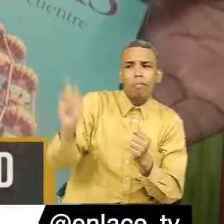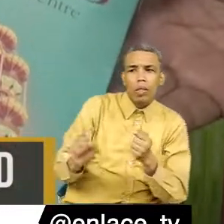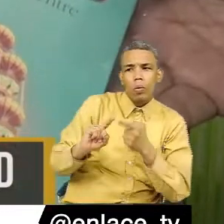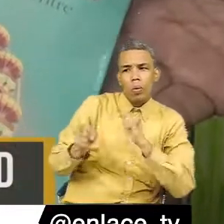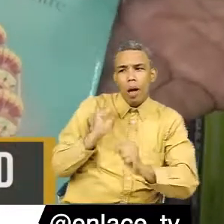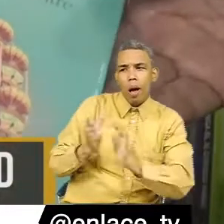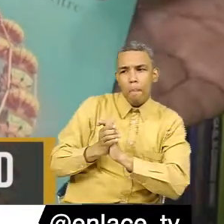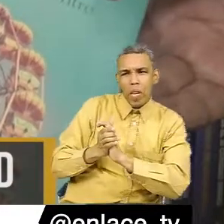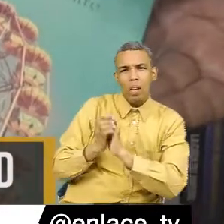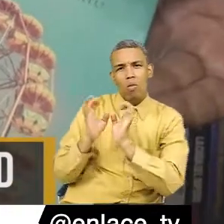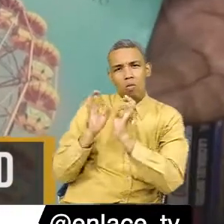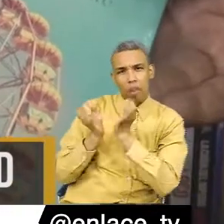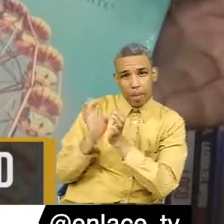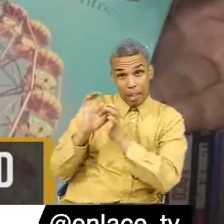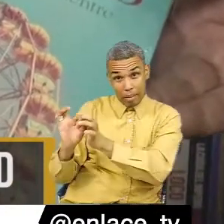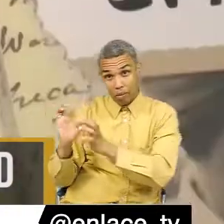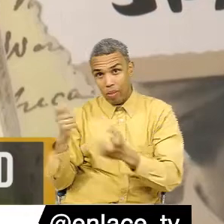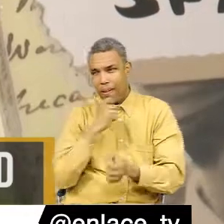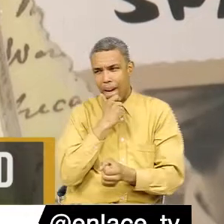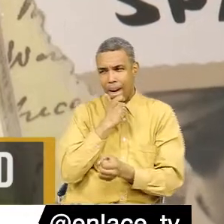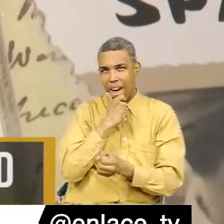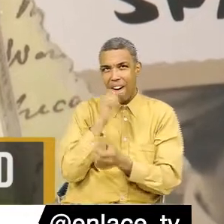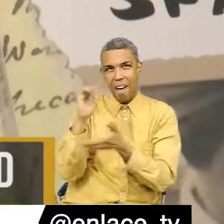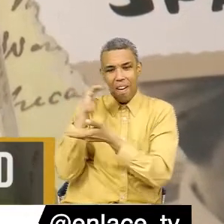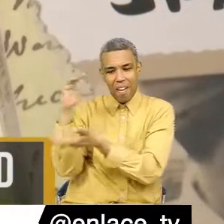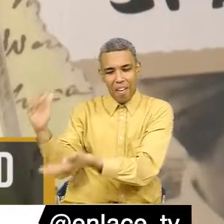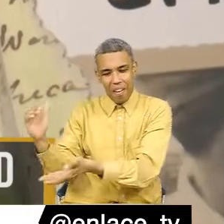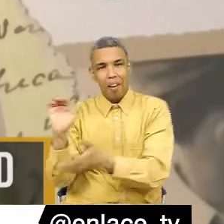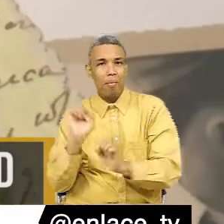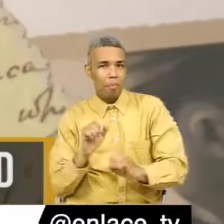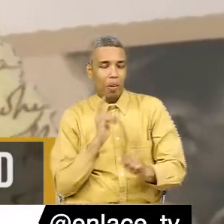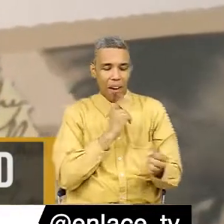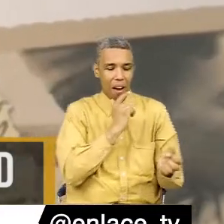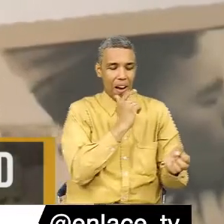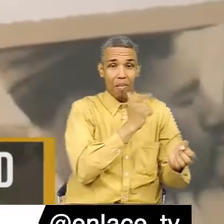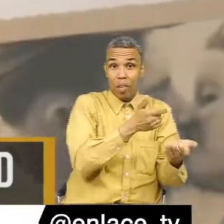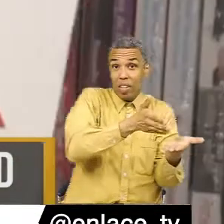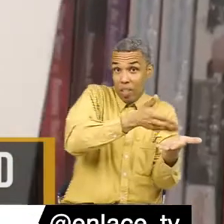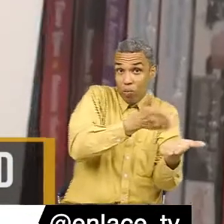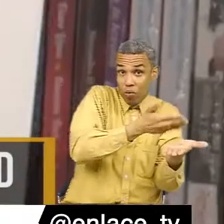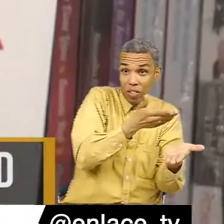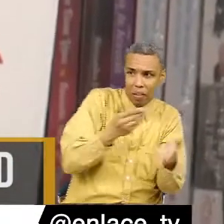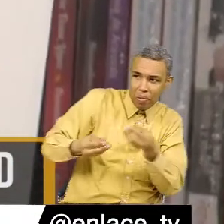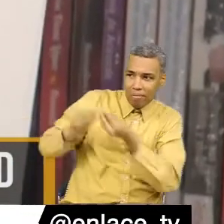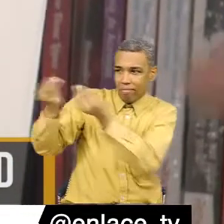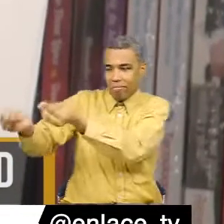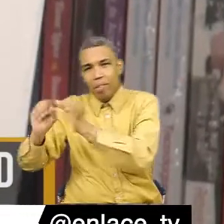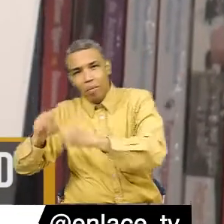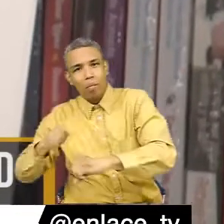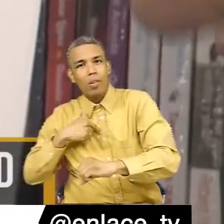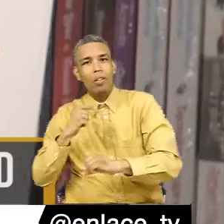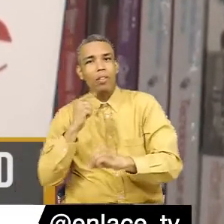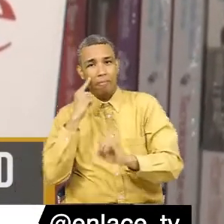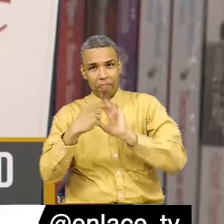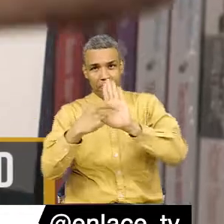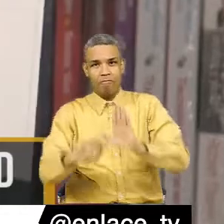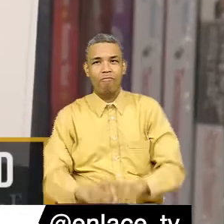un libro. Para ello hay una amplia lista de títulos que usted pueda adquirir en este establecimiento comercial de la carrera 17 entre calles 49 y